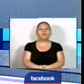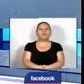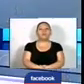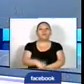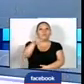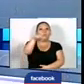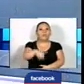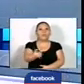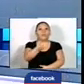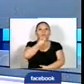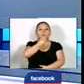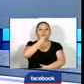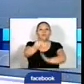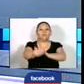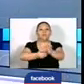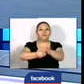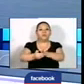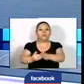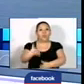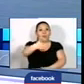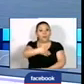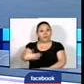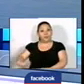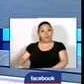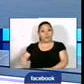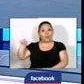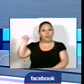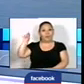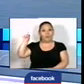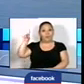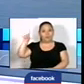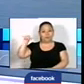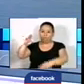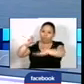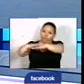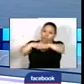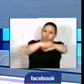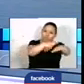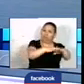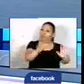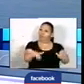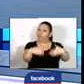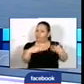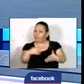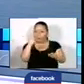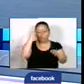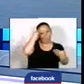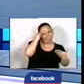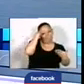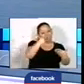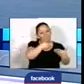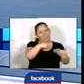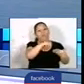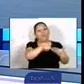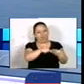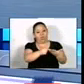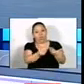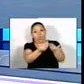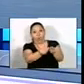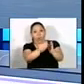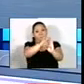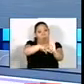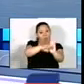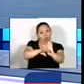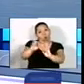Iniciamos con la información. El presidente de ANDA anunció hoy que evaluará la entrega del subsidio del agua potable tomando en cuenta los